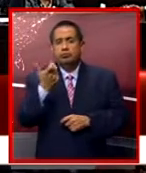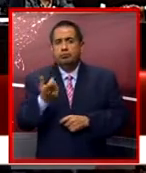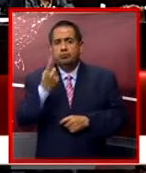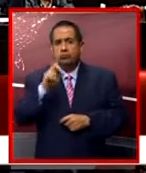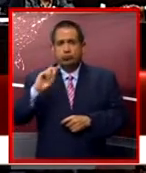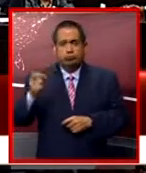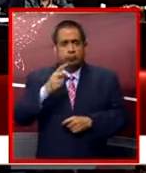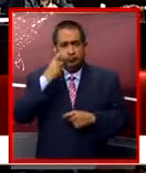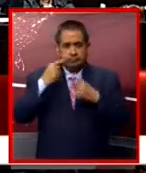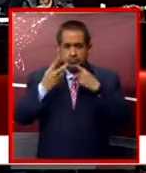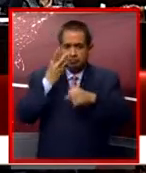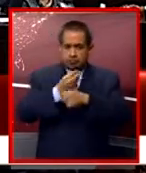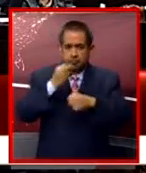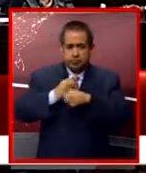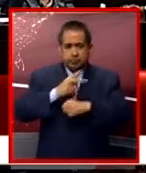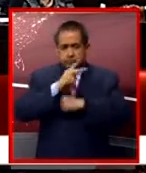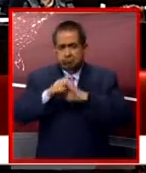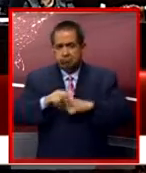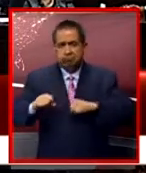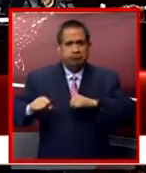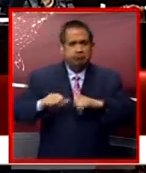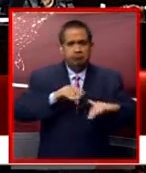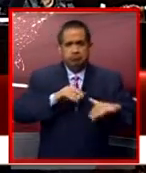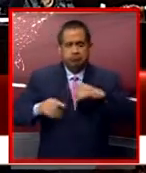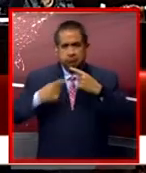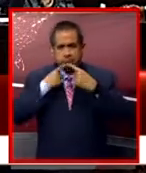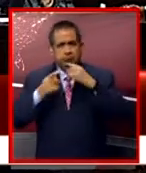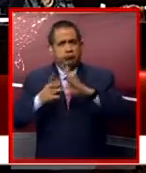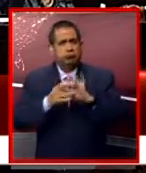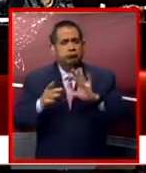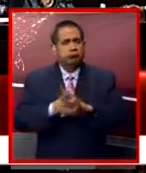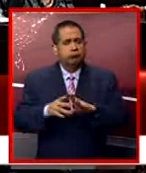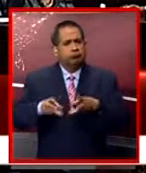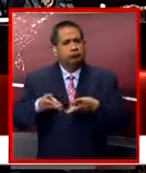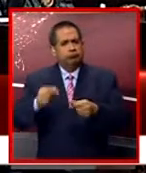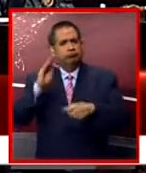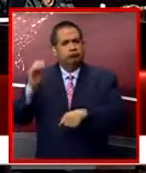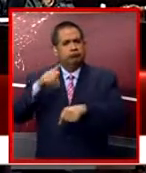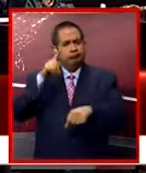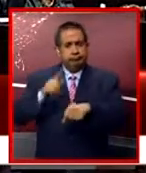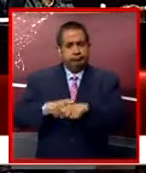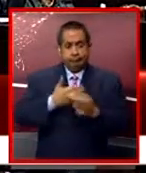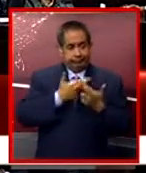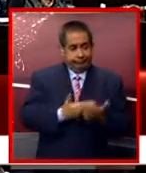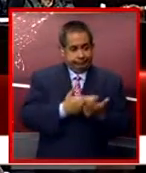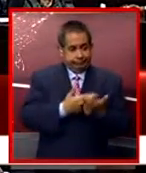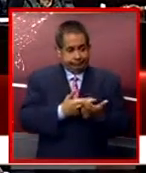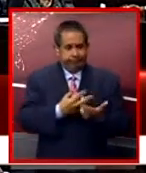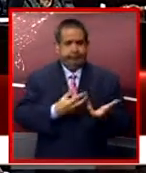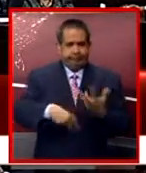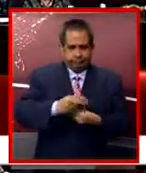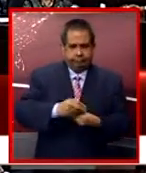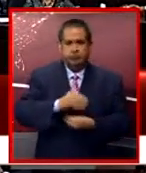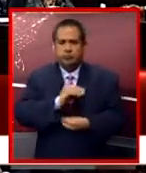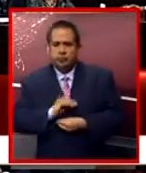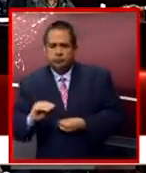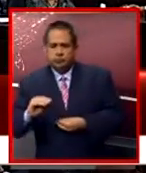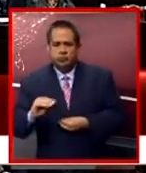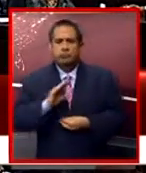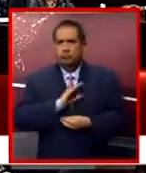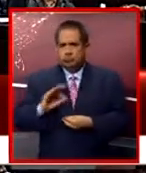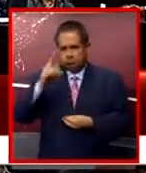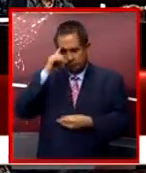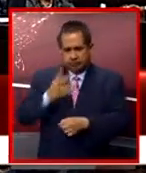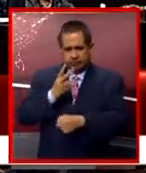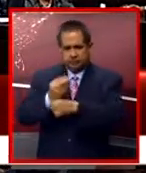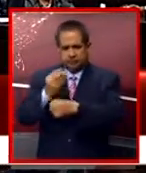y para la reconstrucción del país, luego de los sismos, se estableció que los recursos federales no devengados puedan utilizarse para fortalecer las finanzas